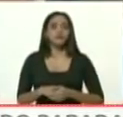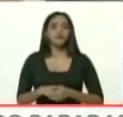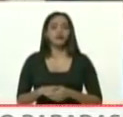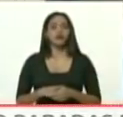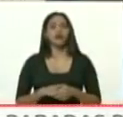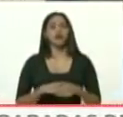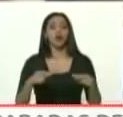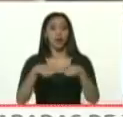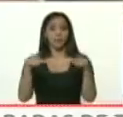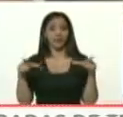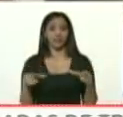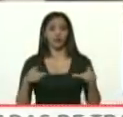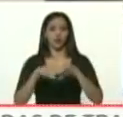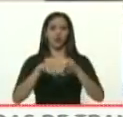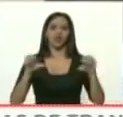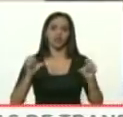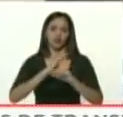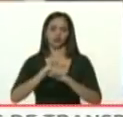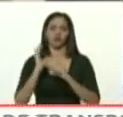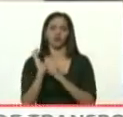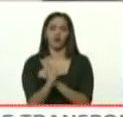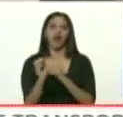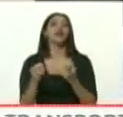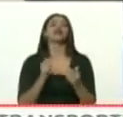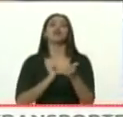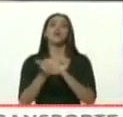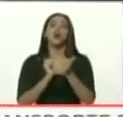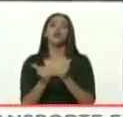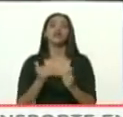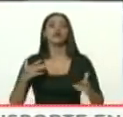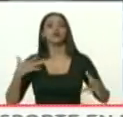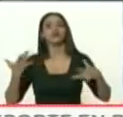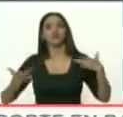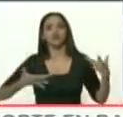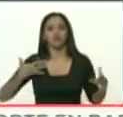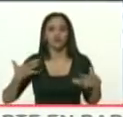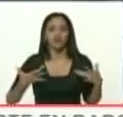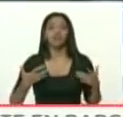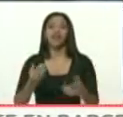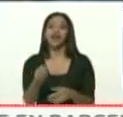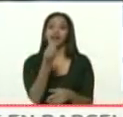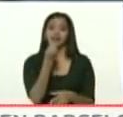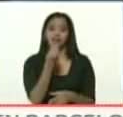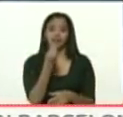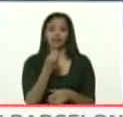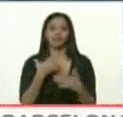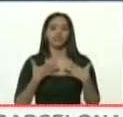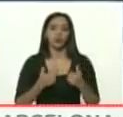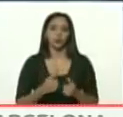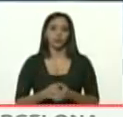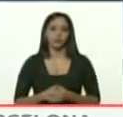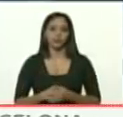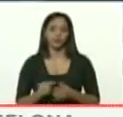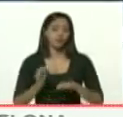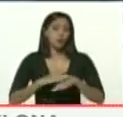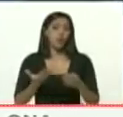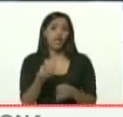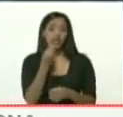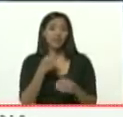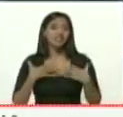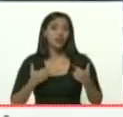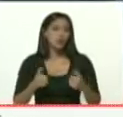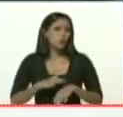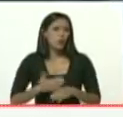educativos, cultural, deportivo, recreativo, de alimentación y de salud. ¿Por qué de alimentación y de